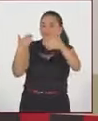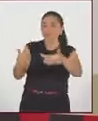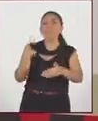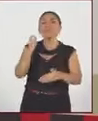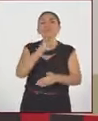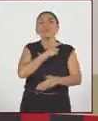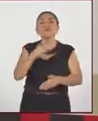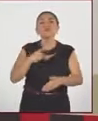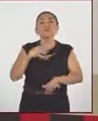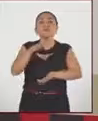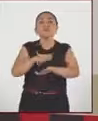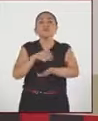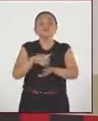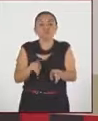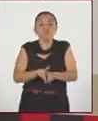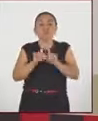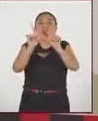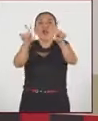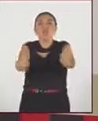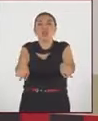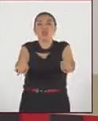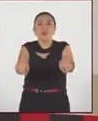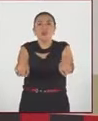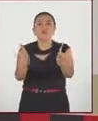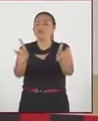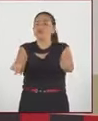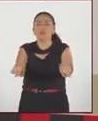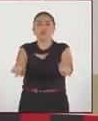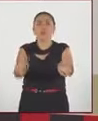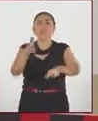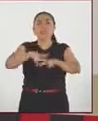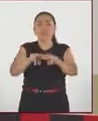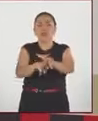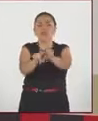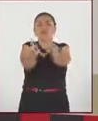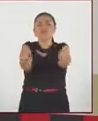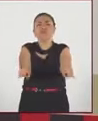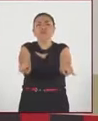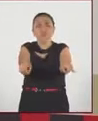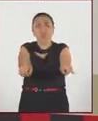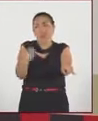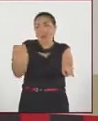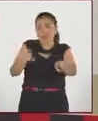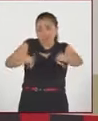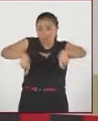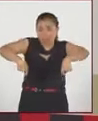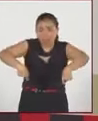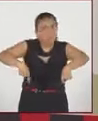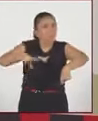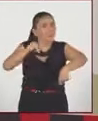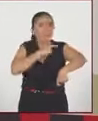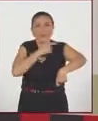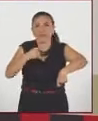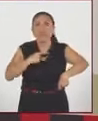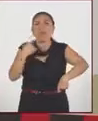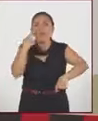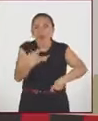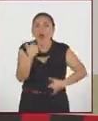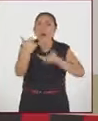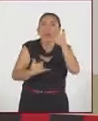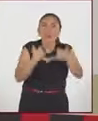piernas abiertas y hacia adelante para evitar precisamente que hagan esto, ¿no? Están jugando con los carritos, las